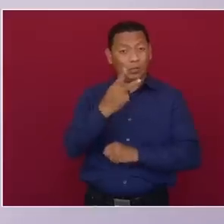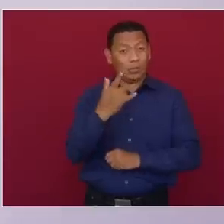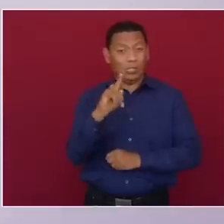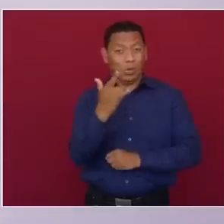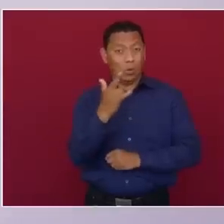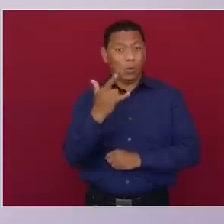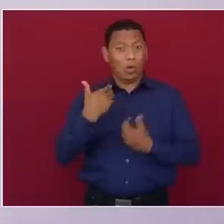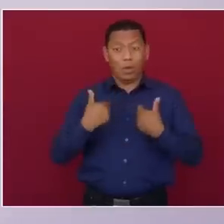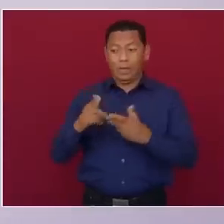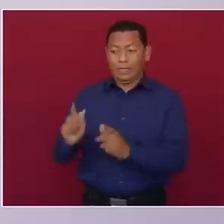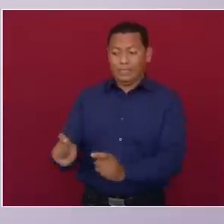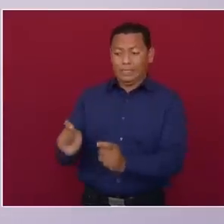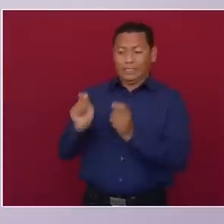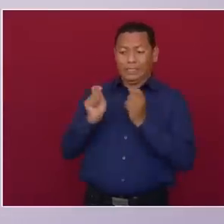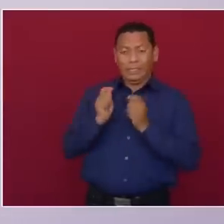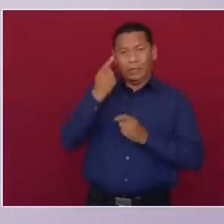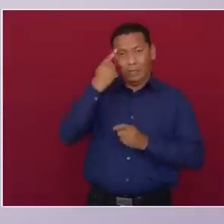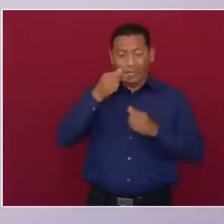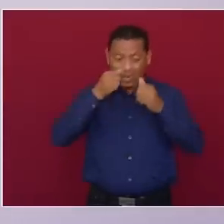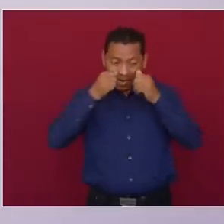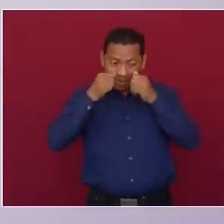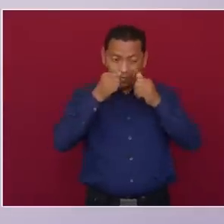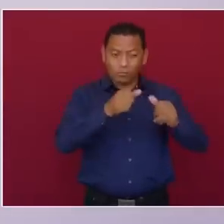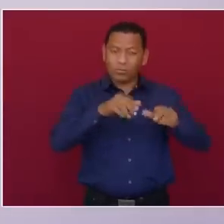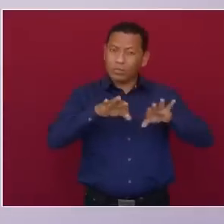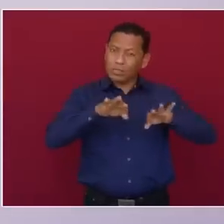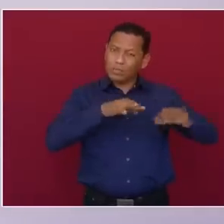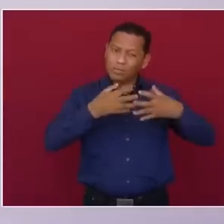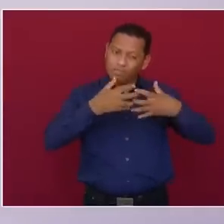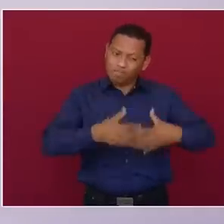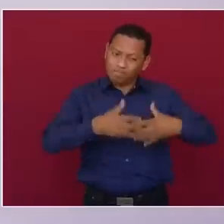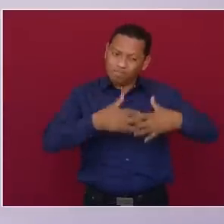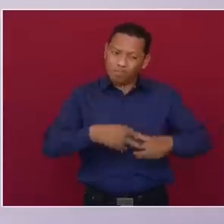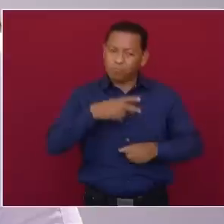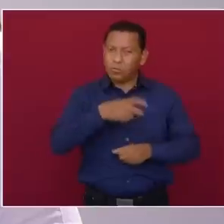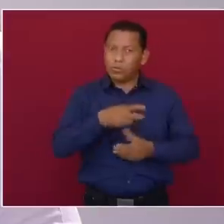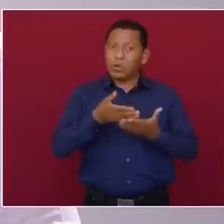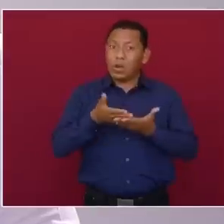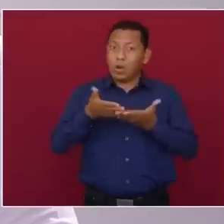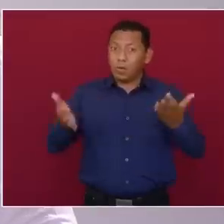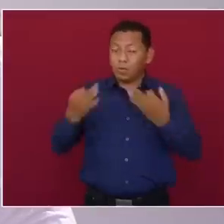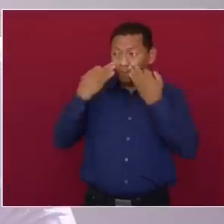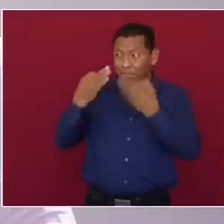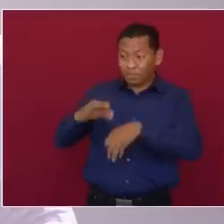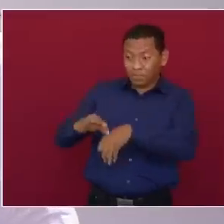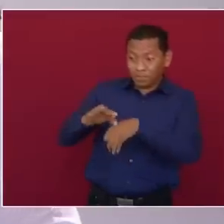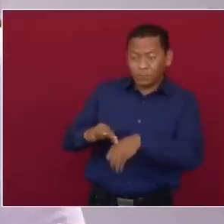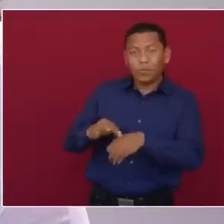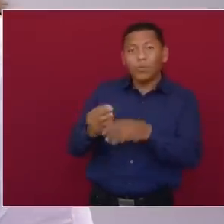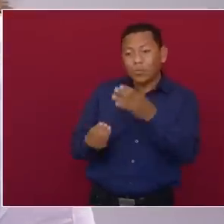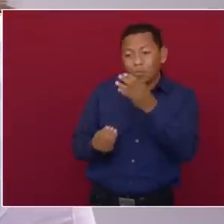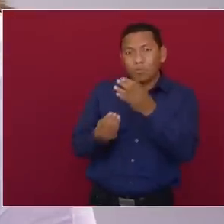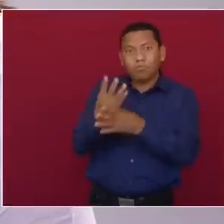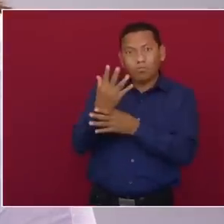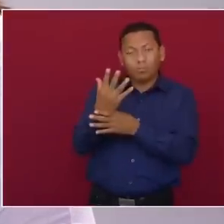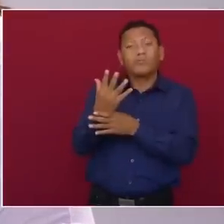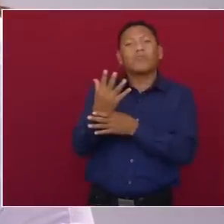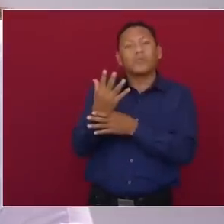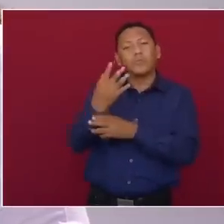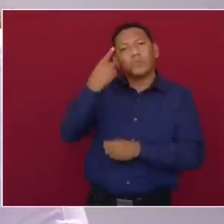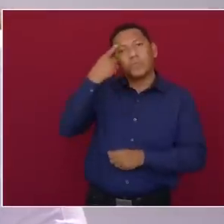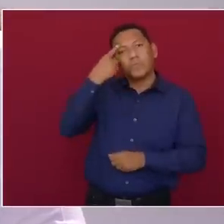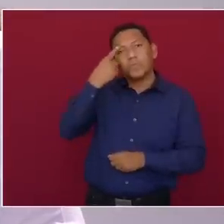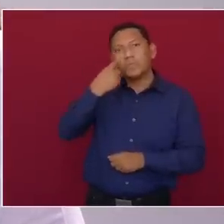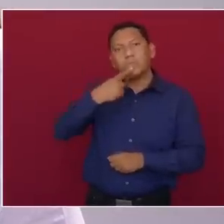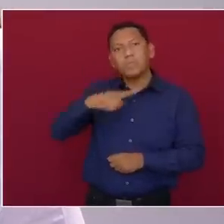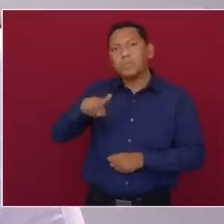de trabajar para concretar este gran proyecto y con ello que esta nueva infraestructura se sumara al